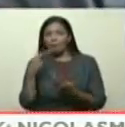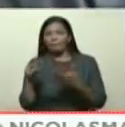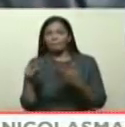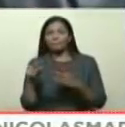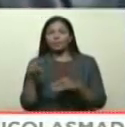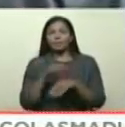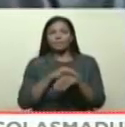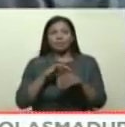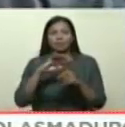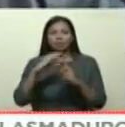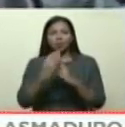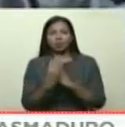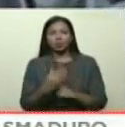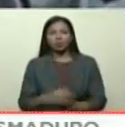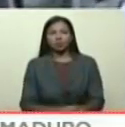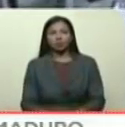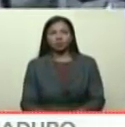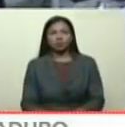Polhat.